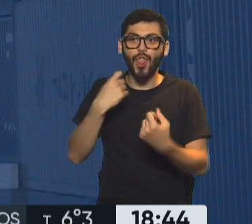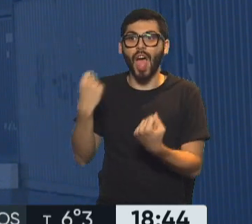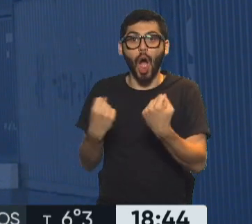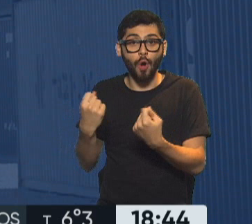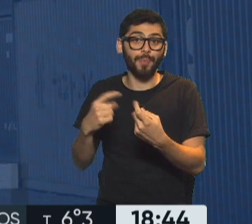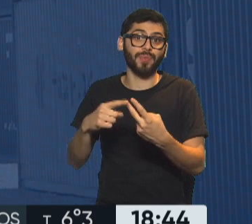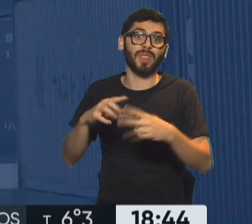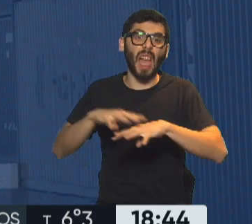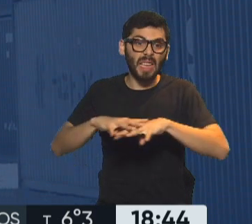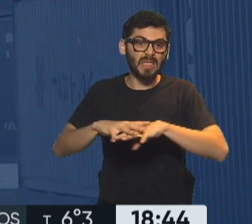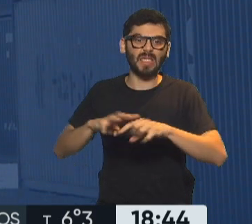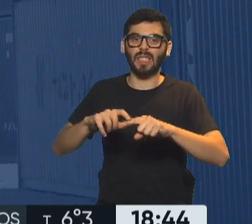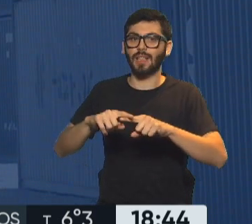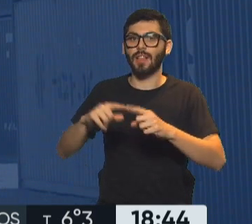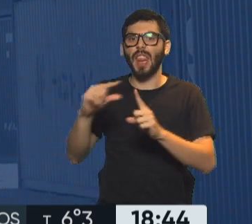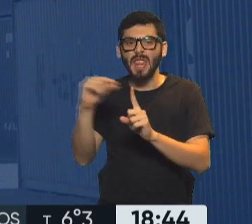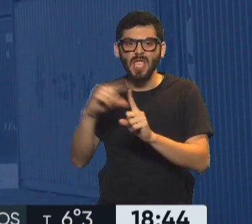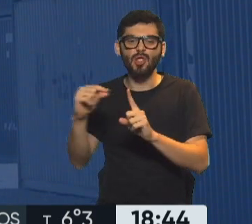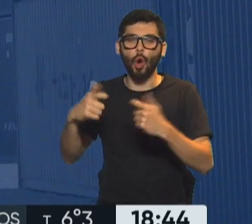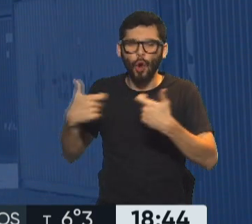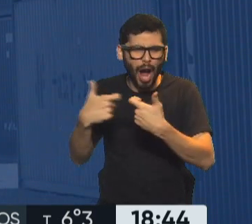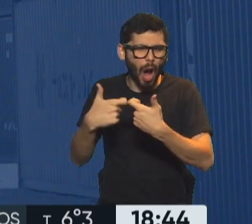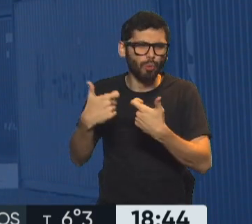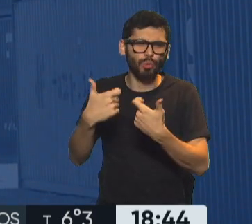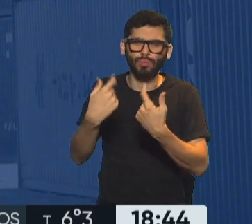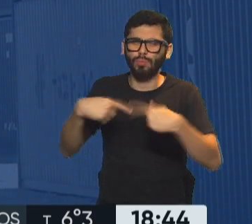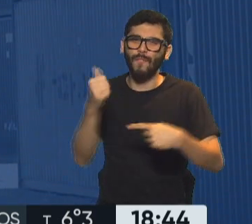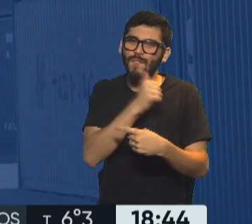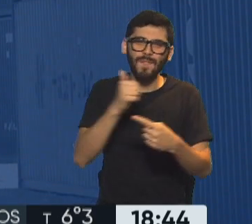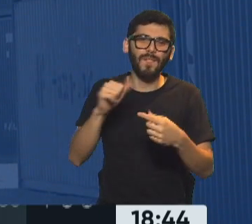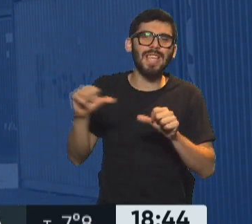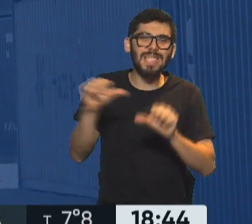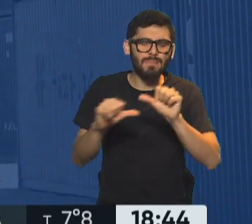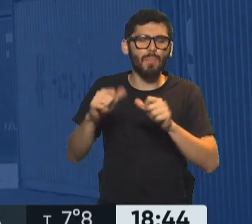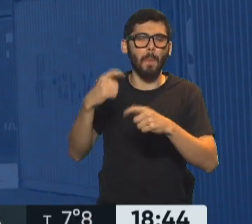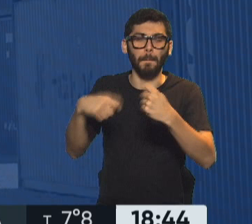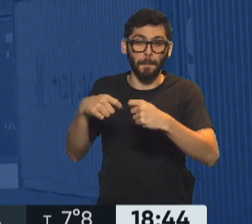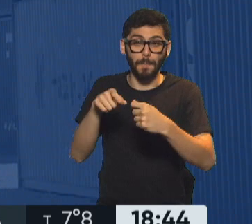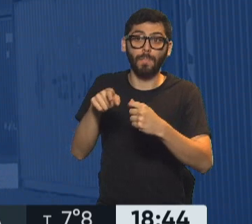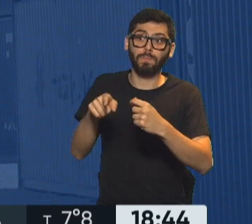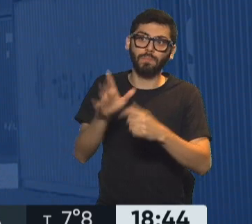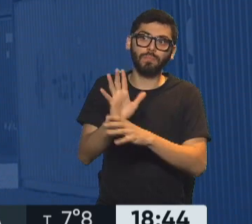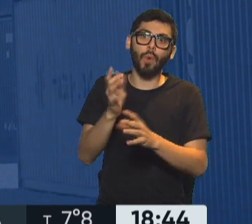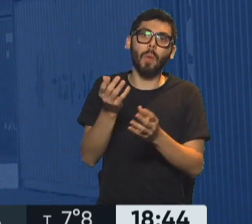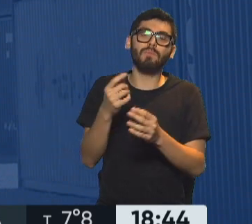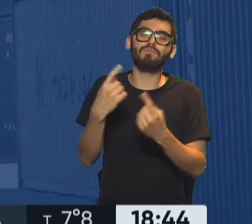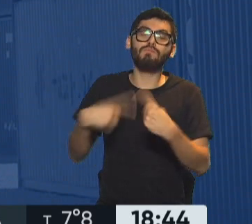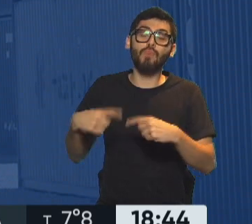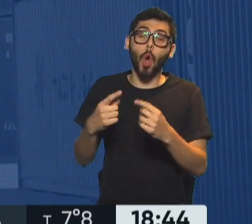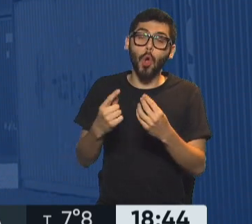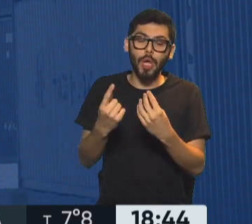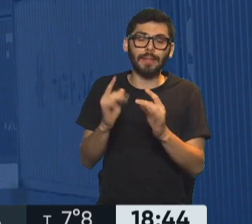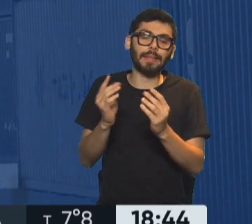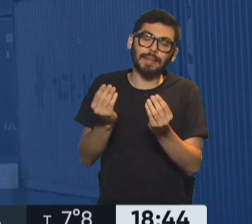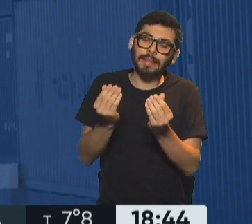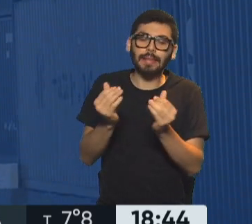automotriz, textiles, trigo, caucho, productos farmacéuticos, químicos, plásticos, son considerados como productos sensibles, entonces dicen, bueno,